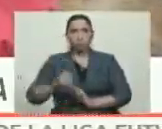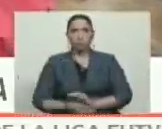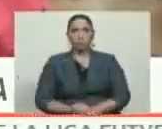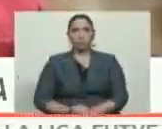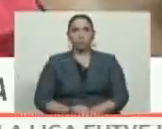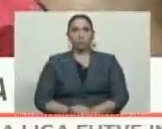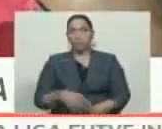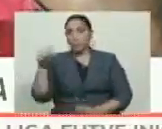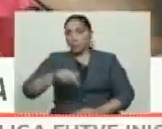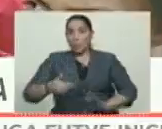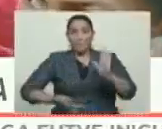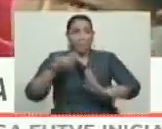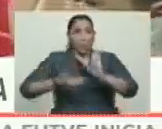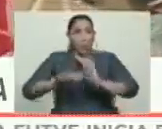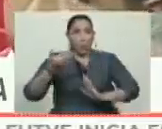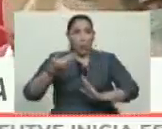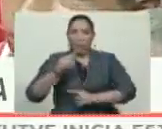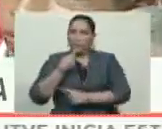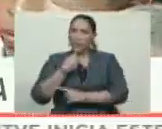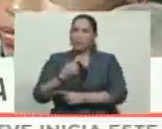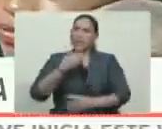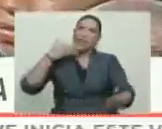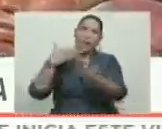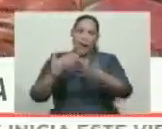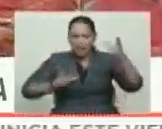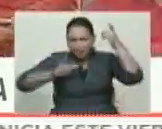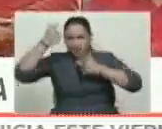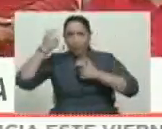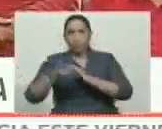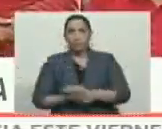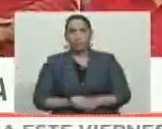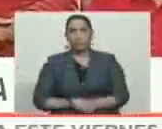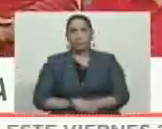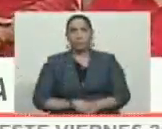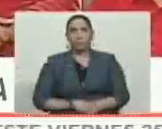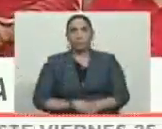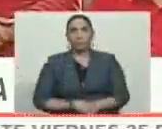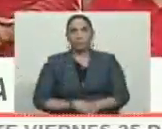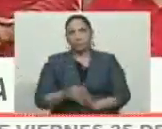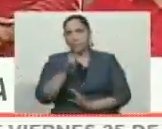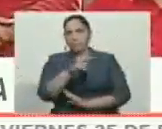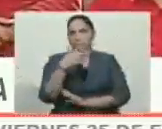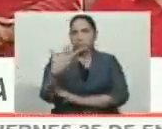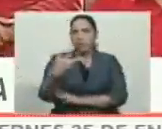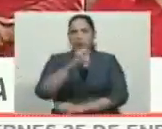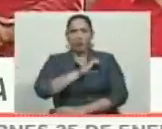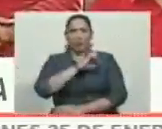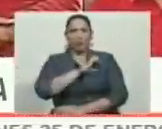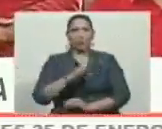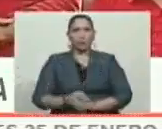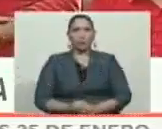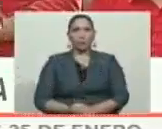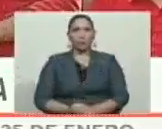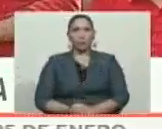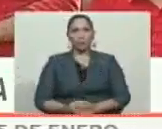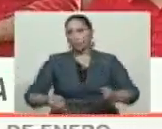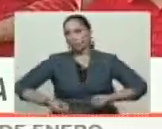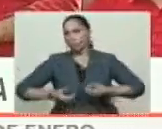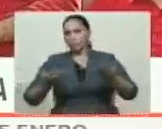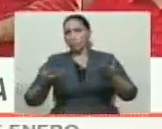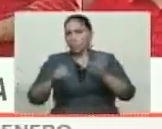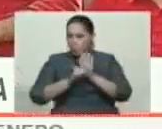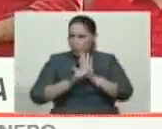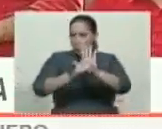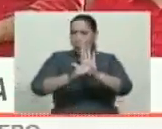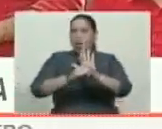es importante decirlo, gracias al comandante Hugo Chávez, el 23 de enero se le dio la simbología que